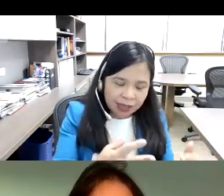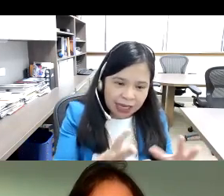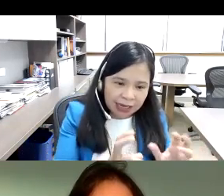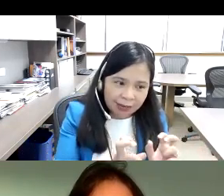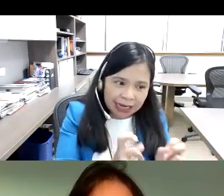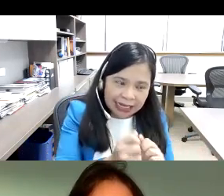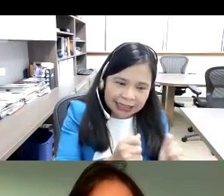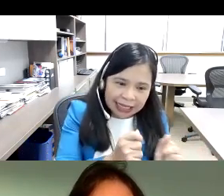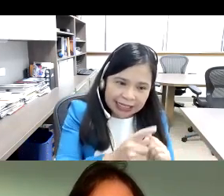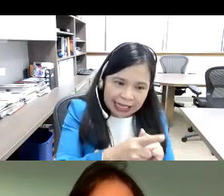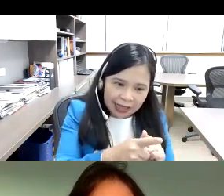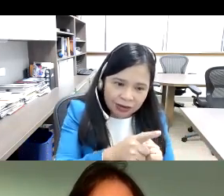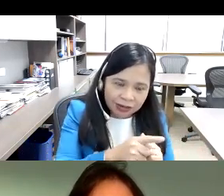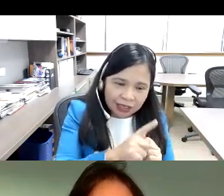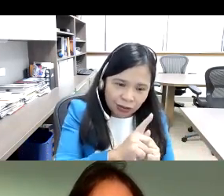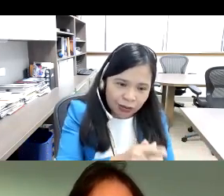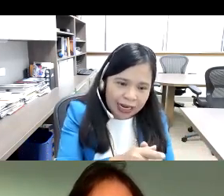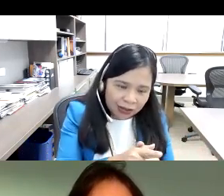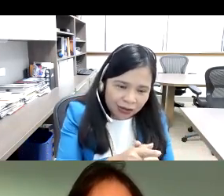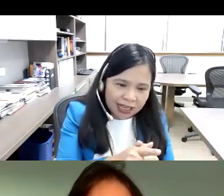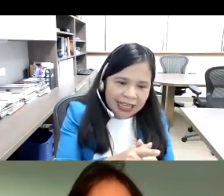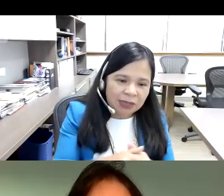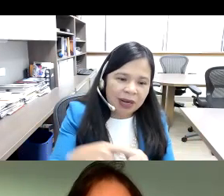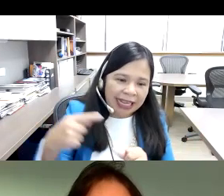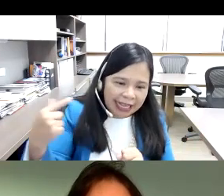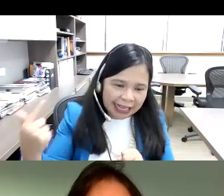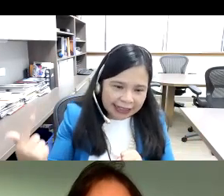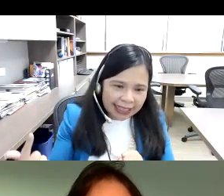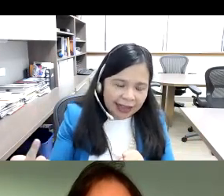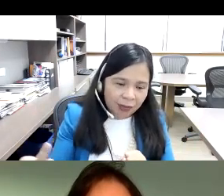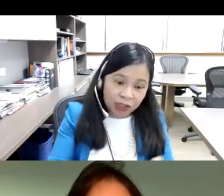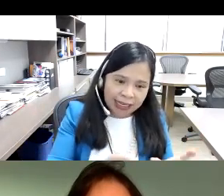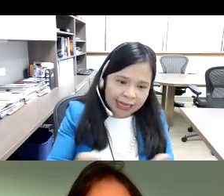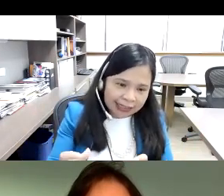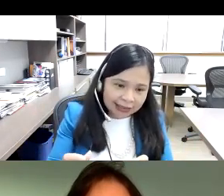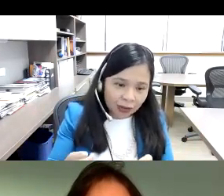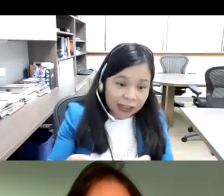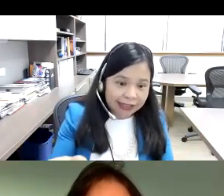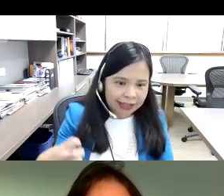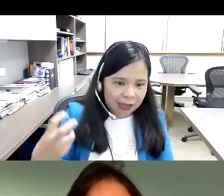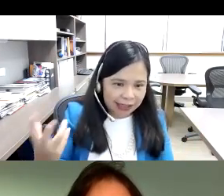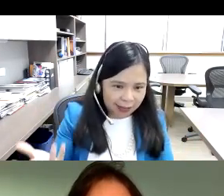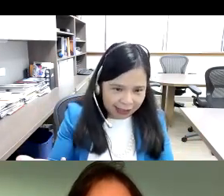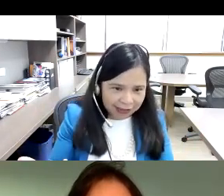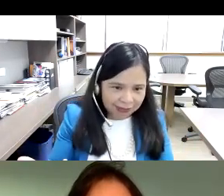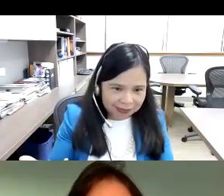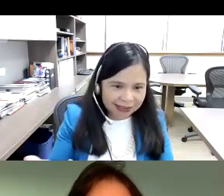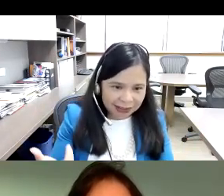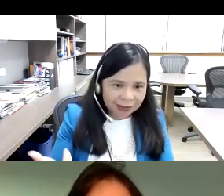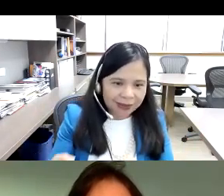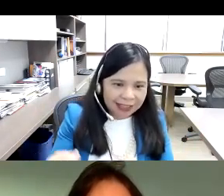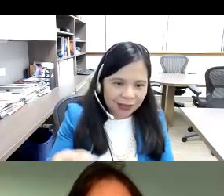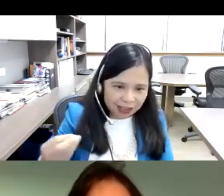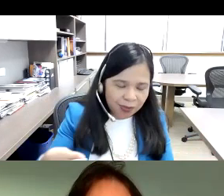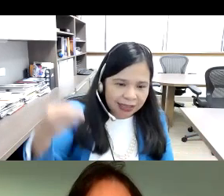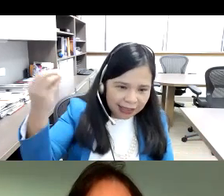ustedes vieron también la manera en que está diseñado los horarios, es para aquella gente que o tiene clases o quizás empieza a trabajar,